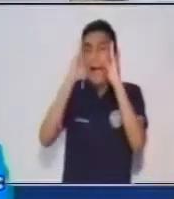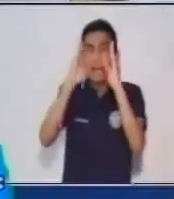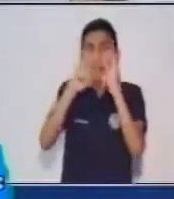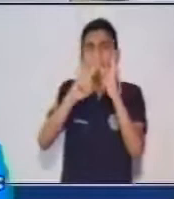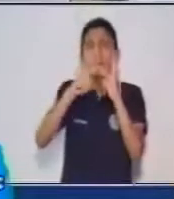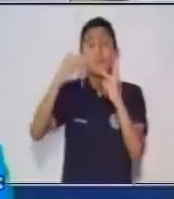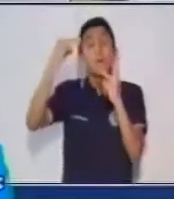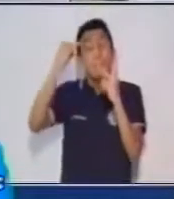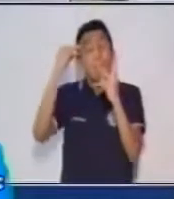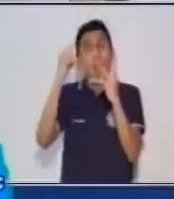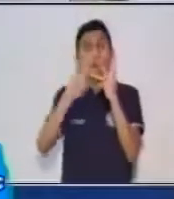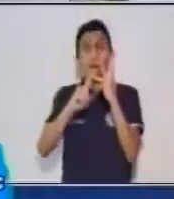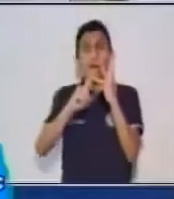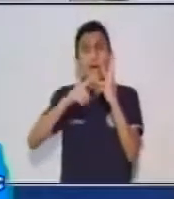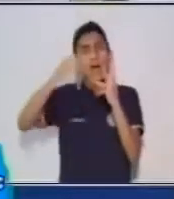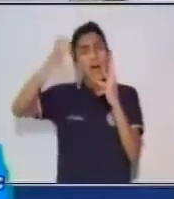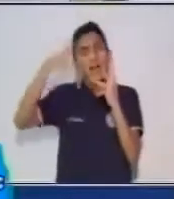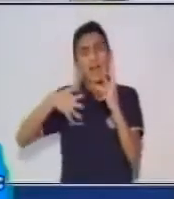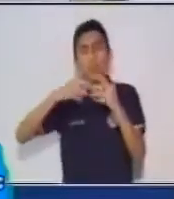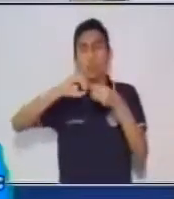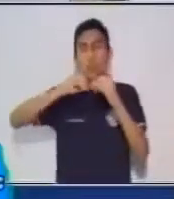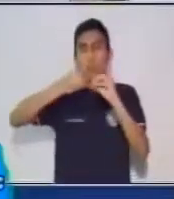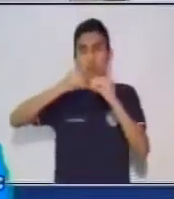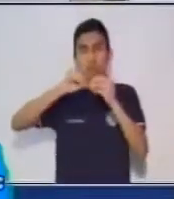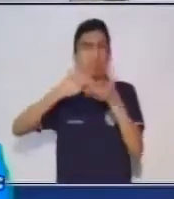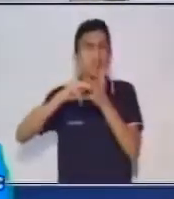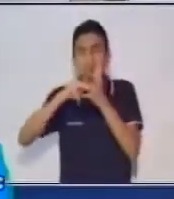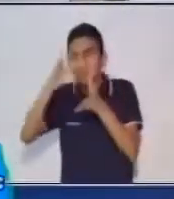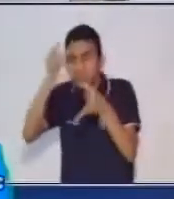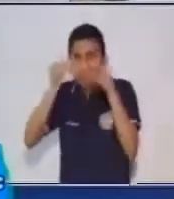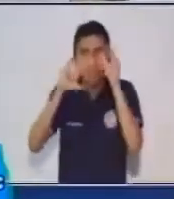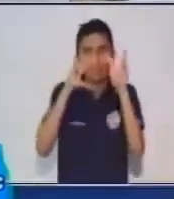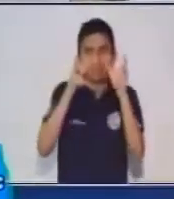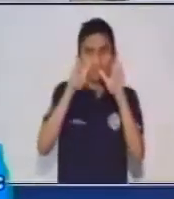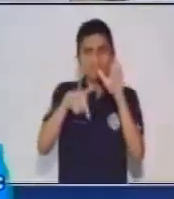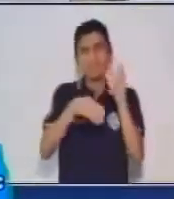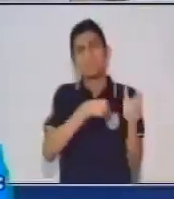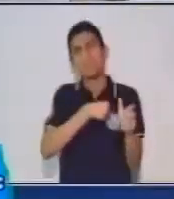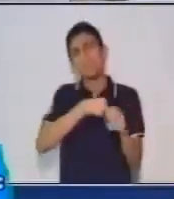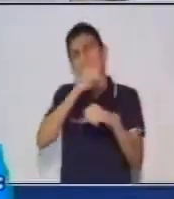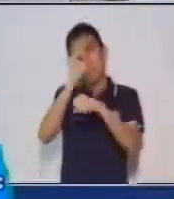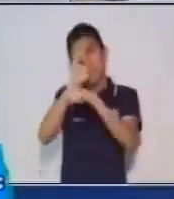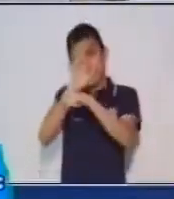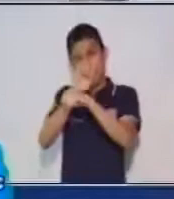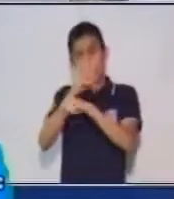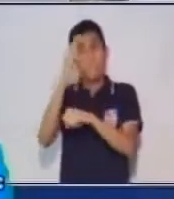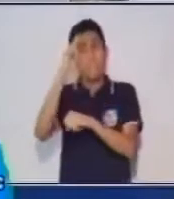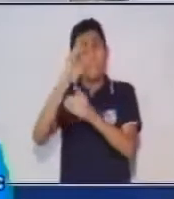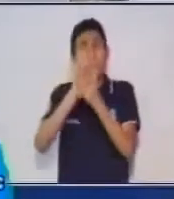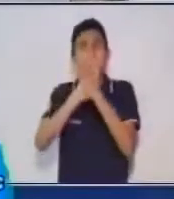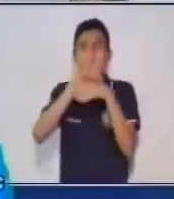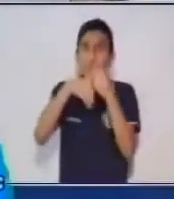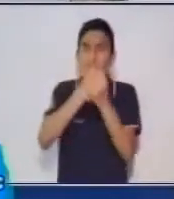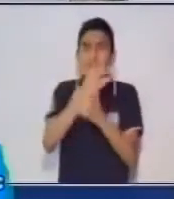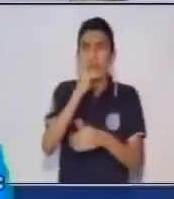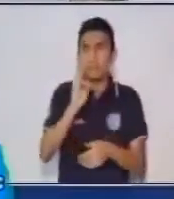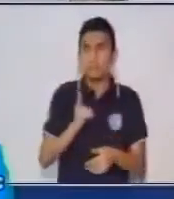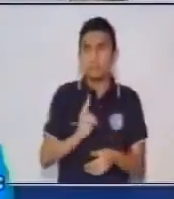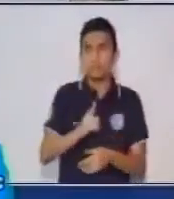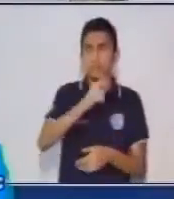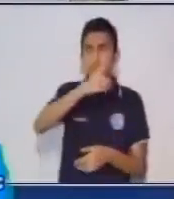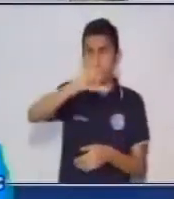atención, la memoria, la habilidad numérica. Antes de empezar, quiero recordarte que debemos de lavar bien nuestras